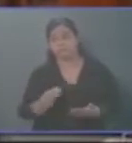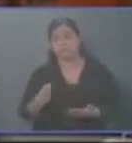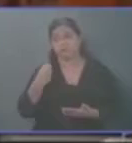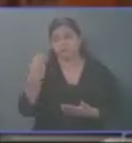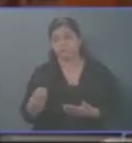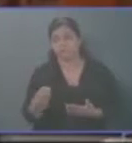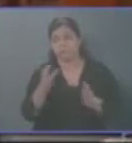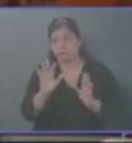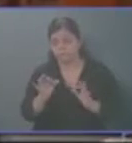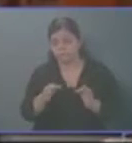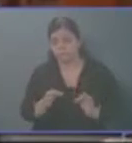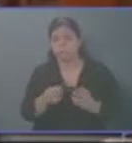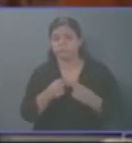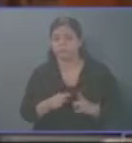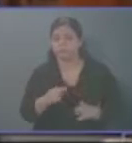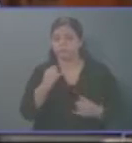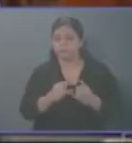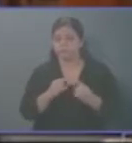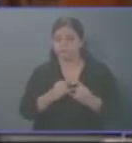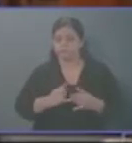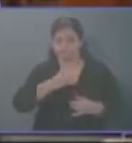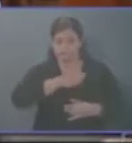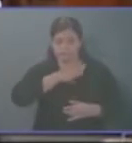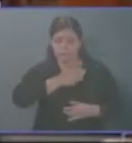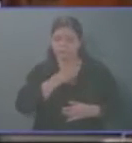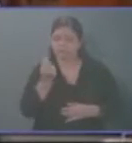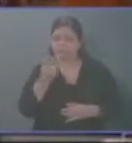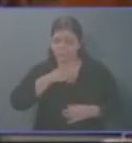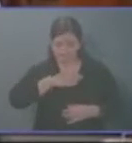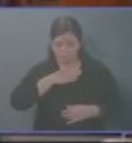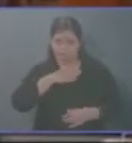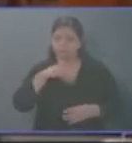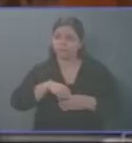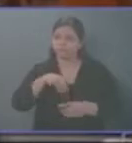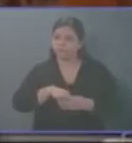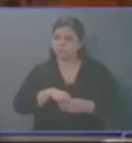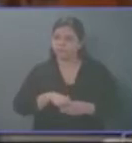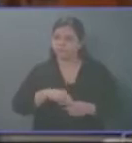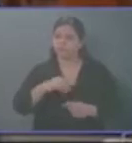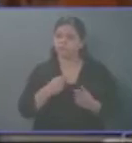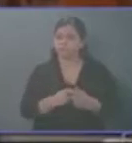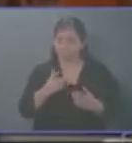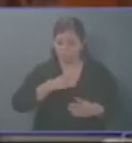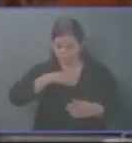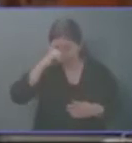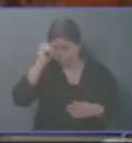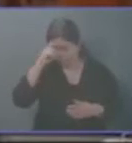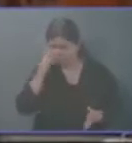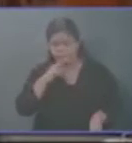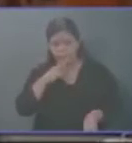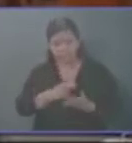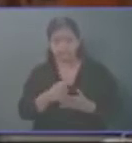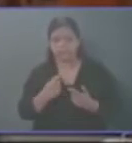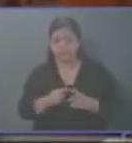puede buscar un mecanismo, pero al final es tu dinero que tú has ahorrado con el sudor de tu frente y tu trabajo honrado. Así que